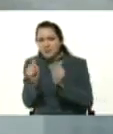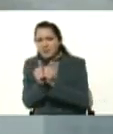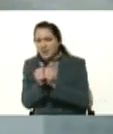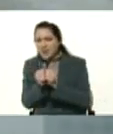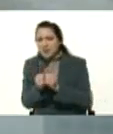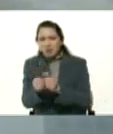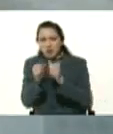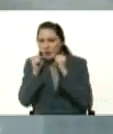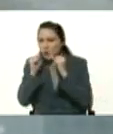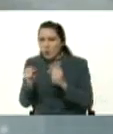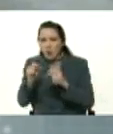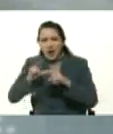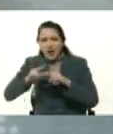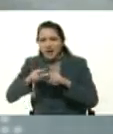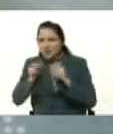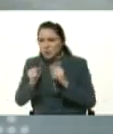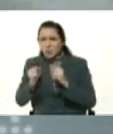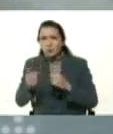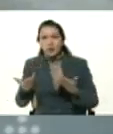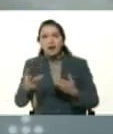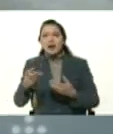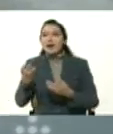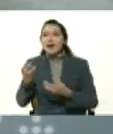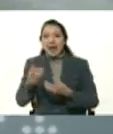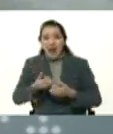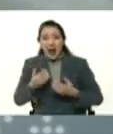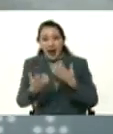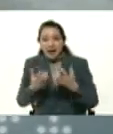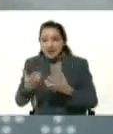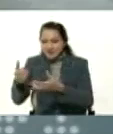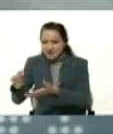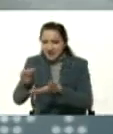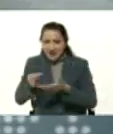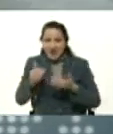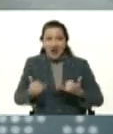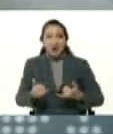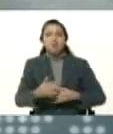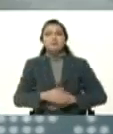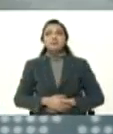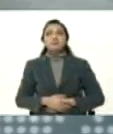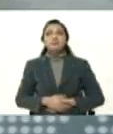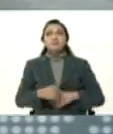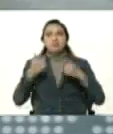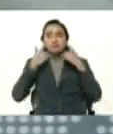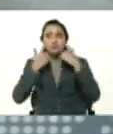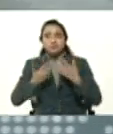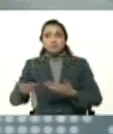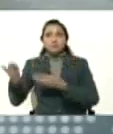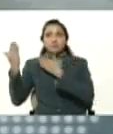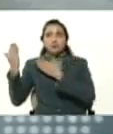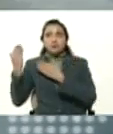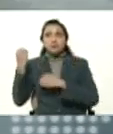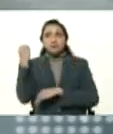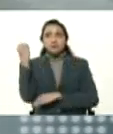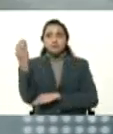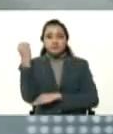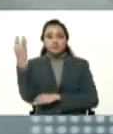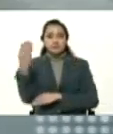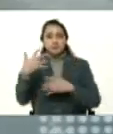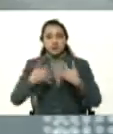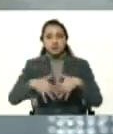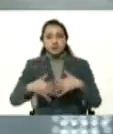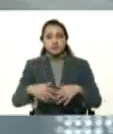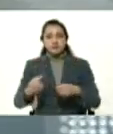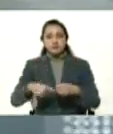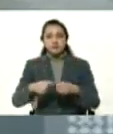bien caliente, como el que me van a traer ahora. Adelante, Amílcar, allá en Cagua, Diablitos Underwood,